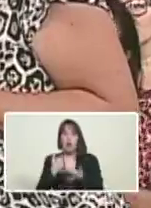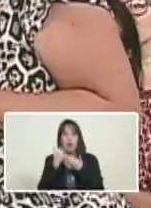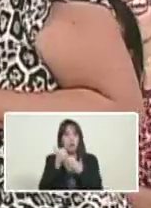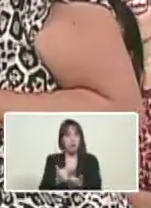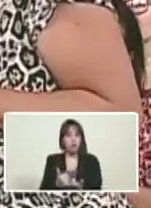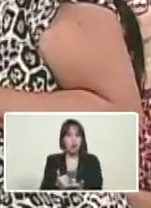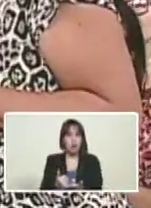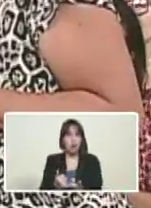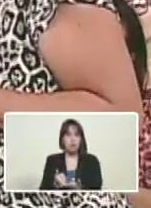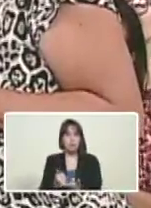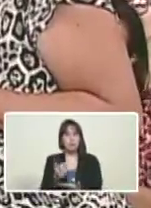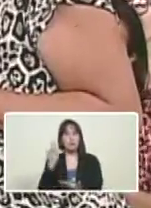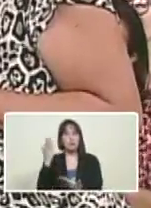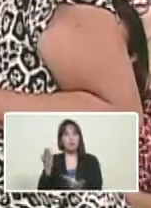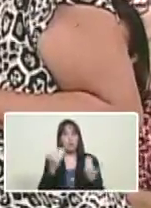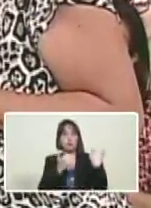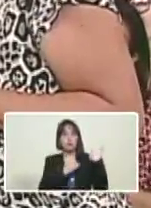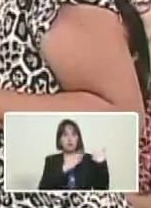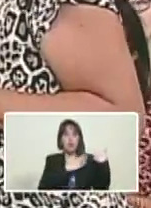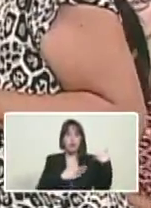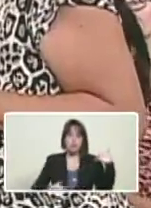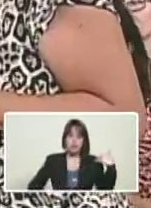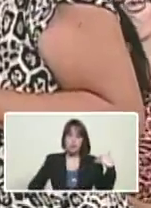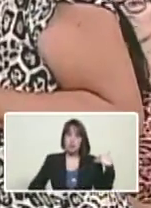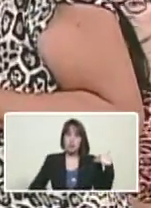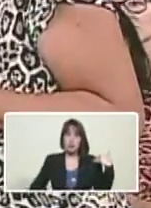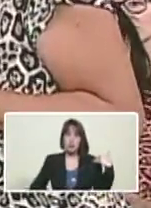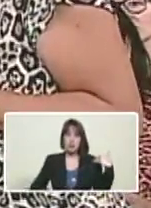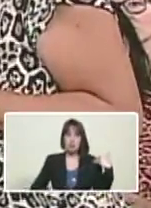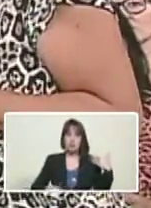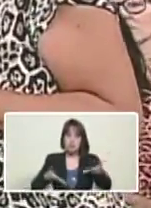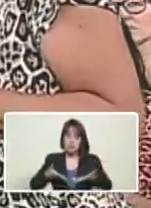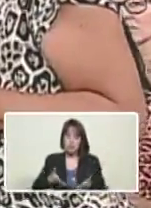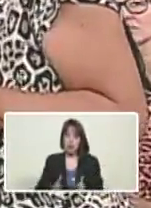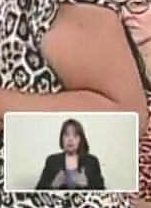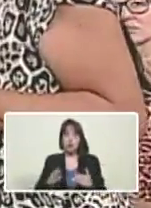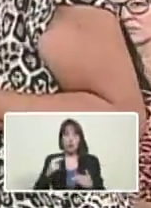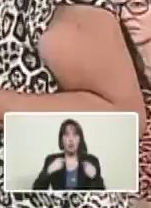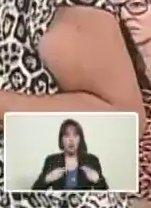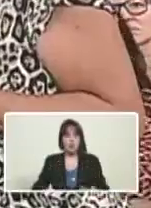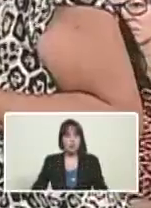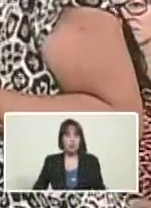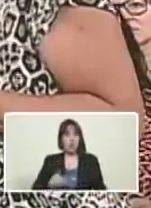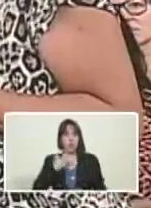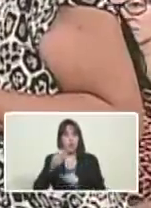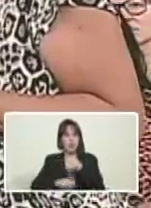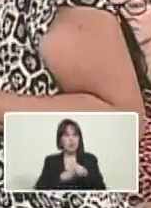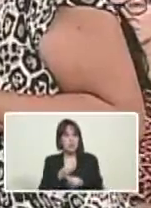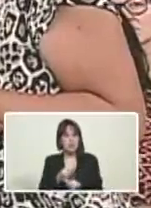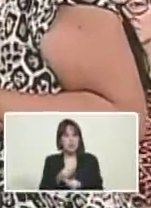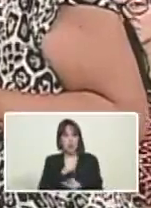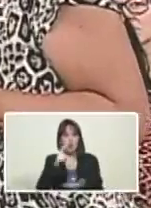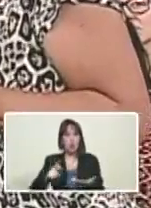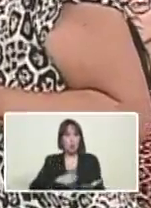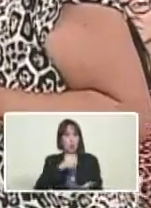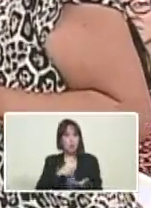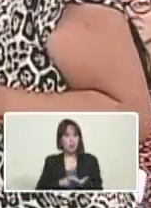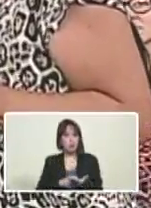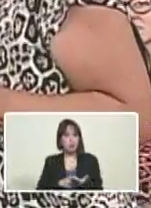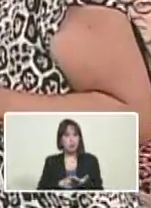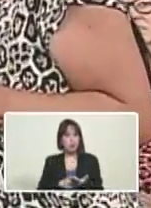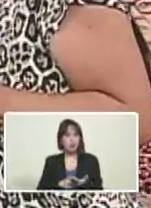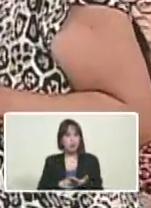usted para que ese parto humanizado, presidente, pueda instalarse definitivamente en los hospitales,